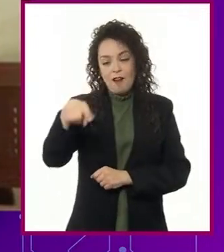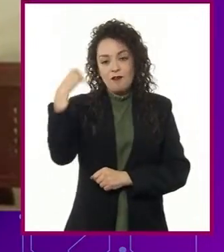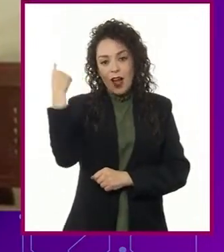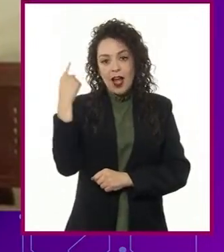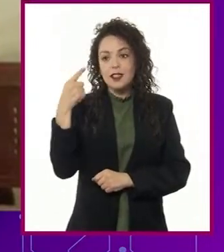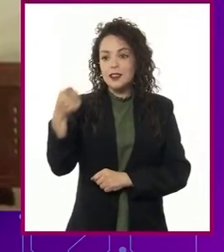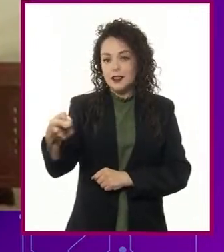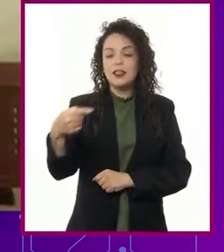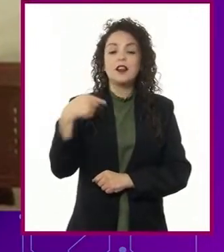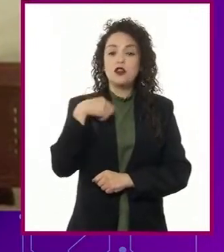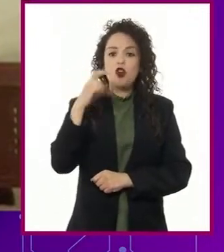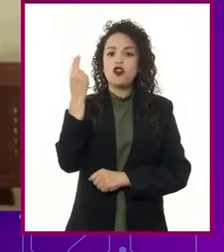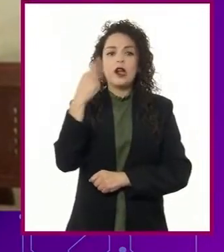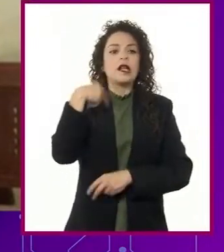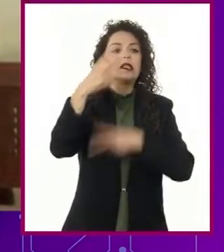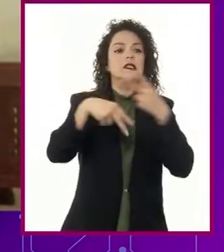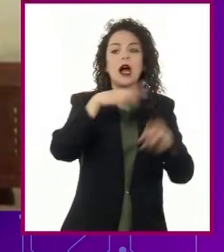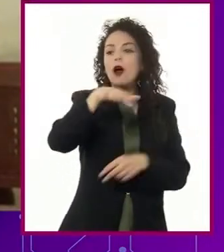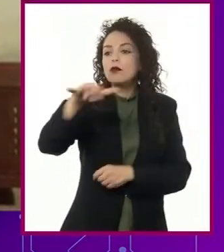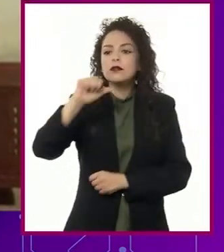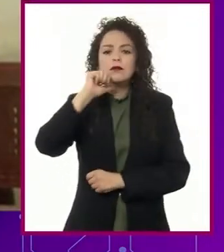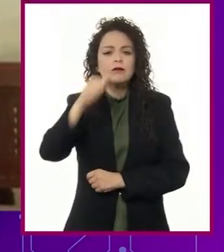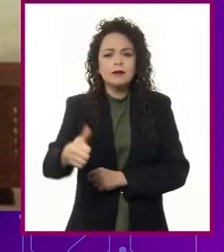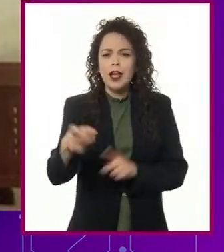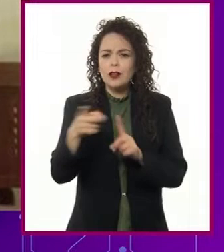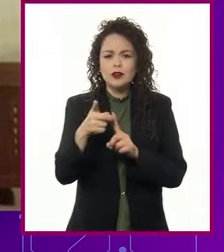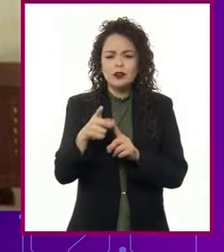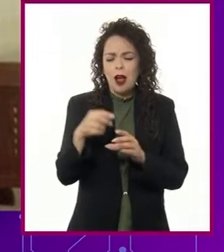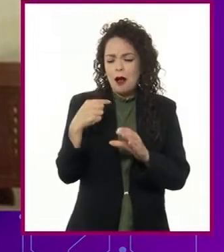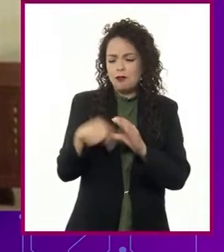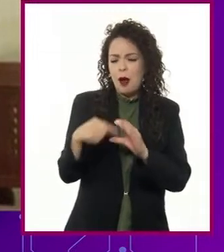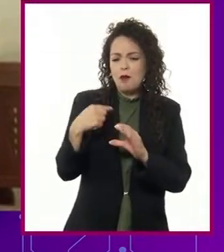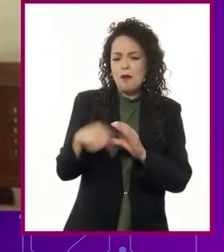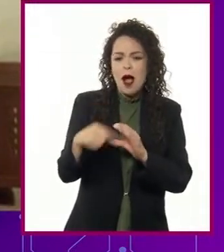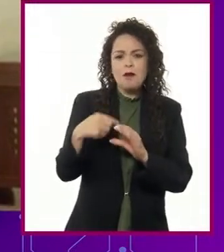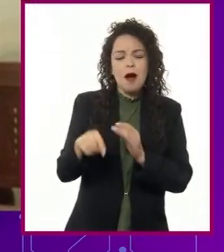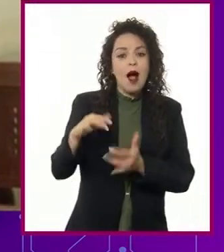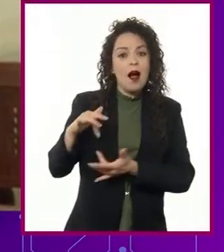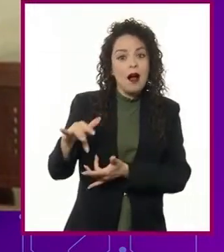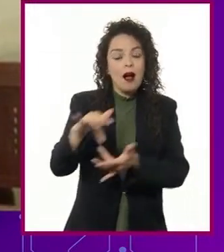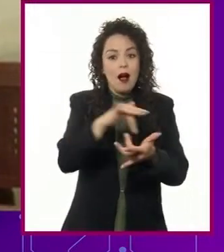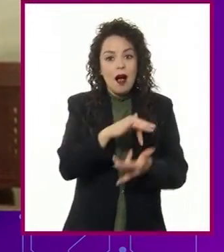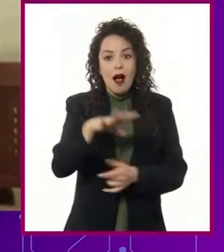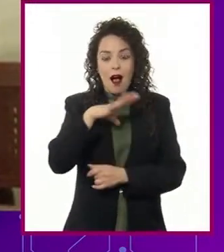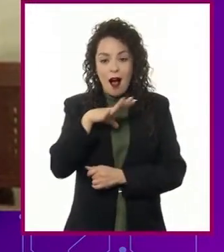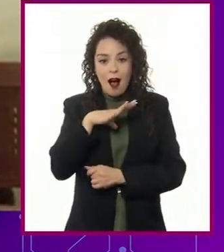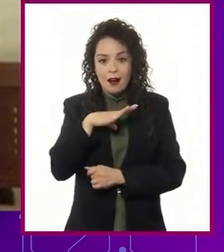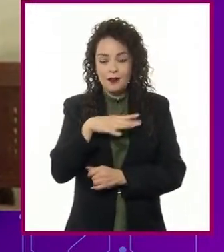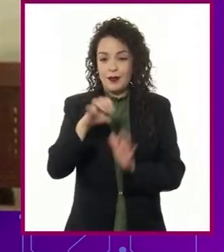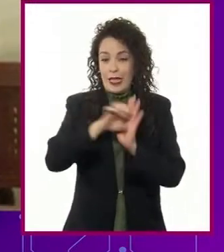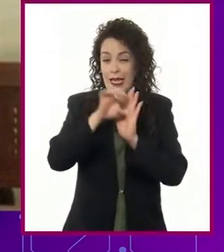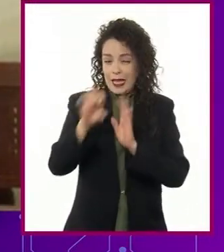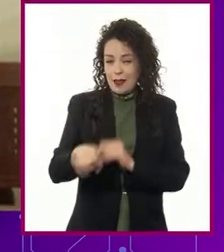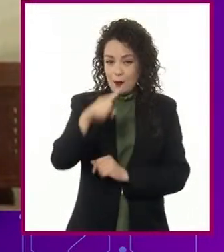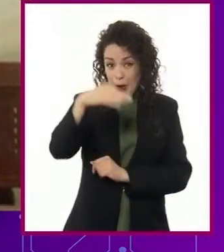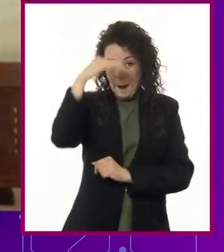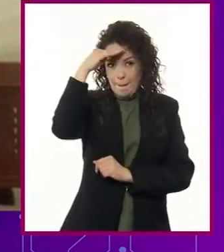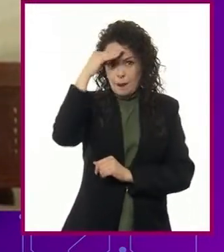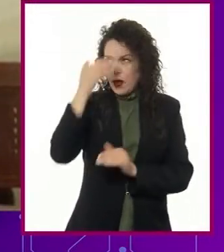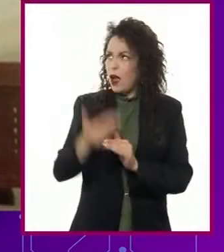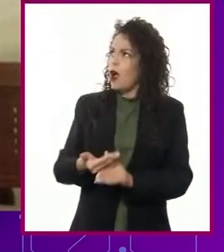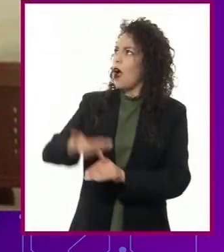de irlas a buscar. Imagínense a lo largo de la historia, en otras pandemias, sin